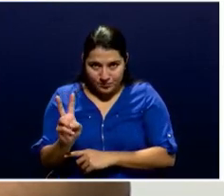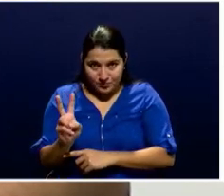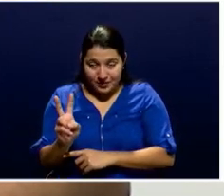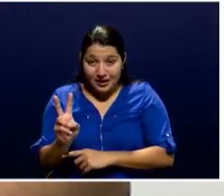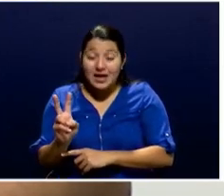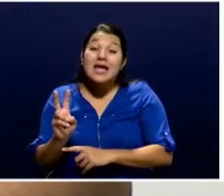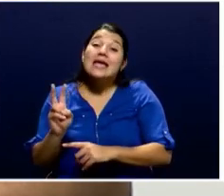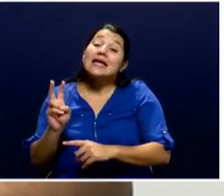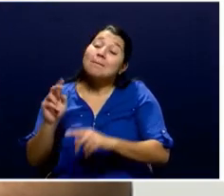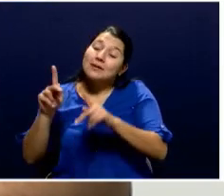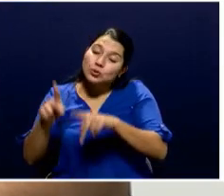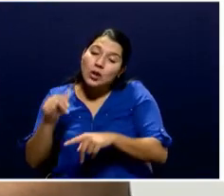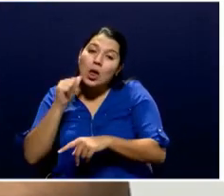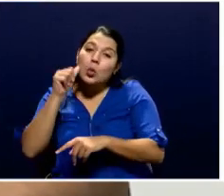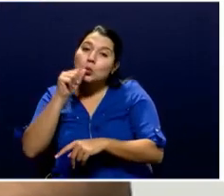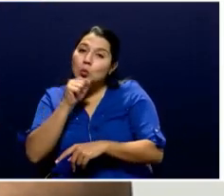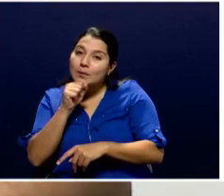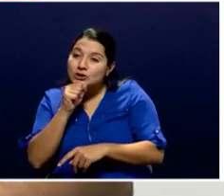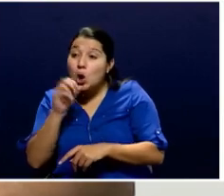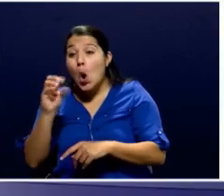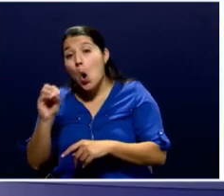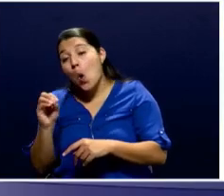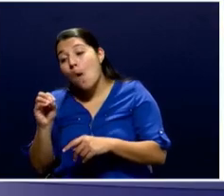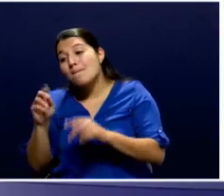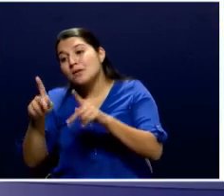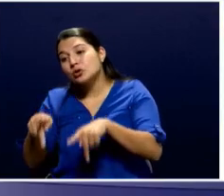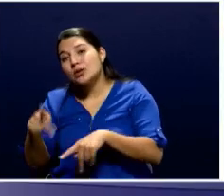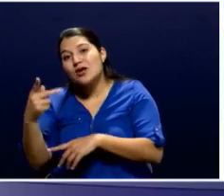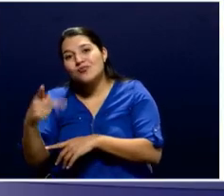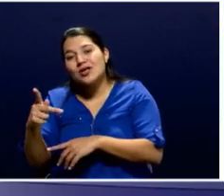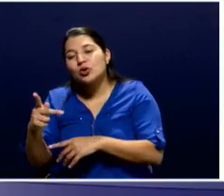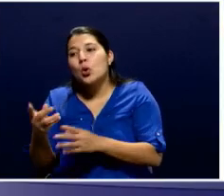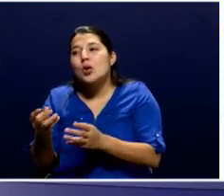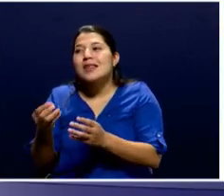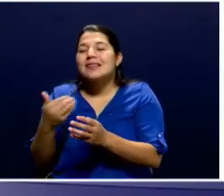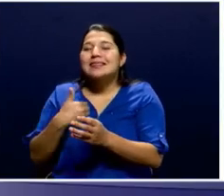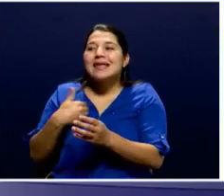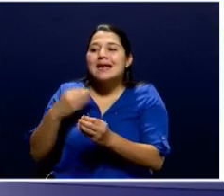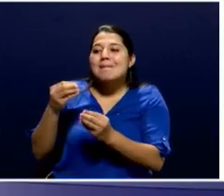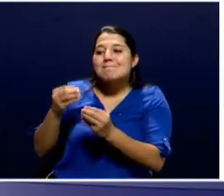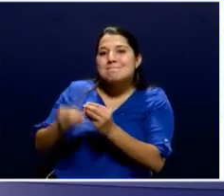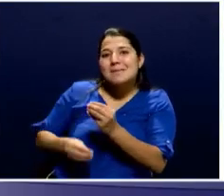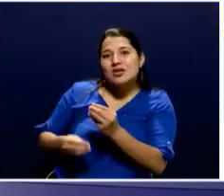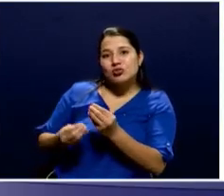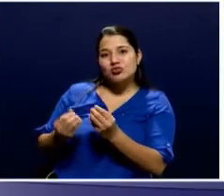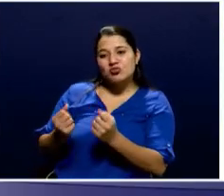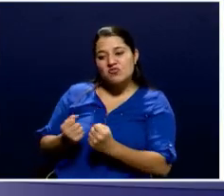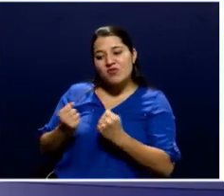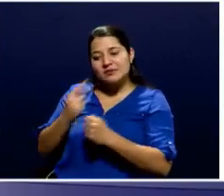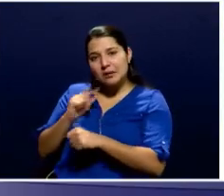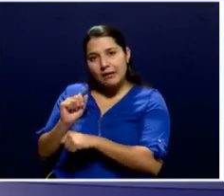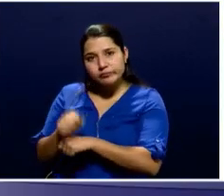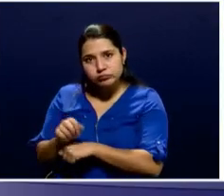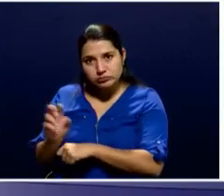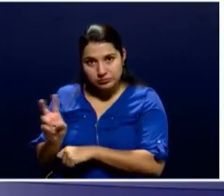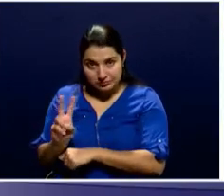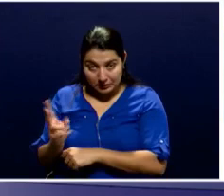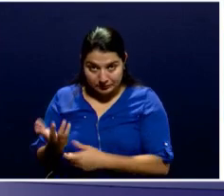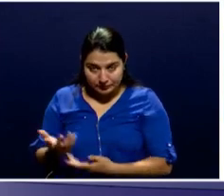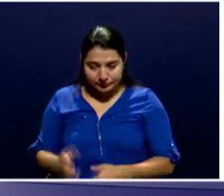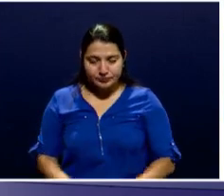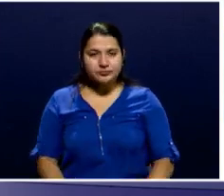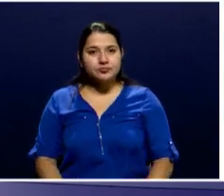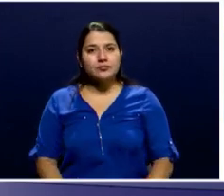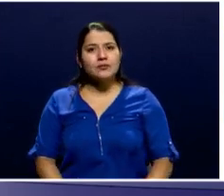adulto mayor o alguien que tenga enfermedades de fondo. Doctor Loría, ¿qué es